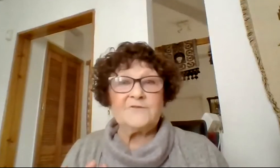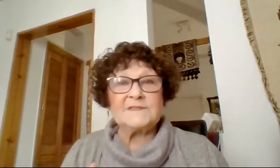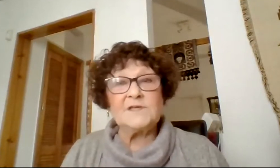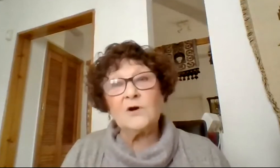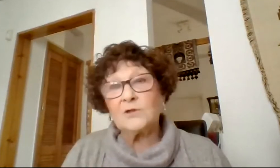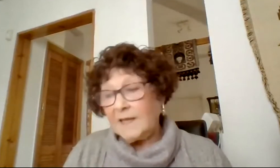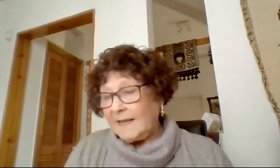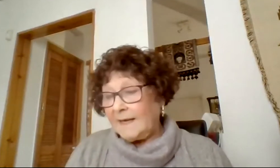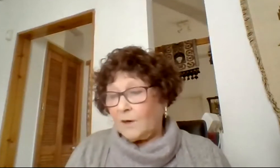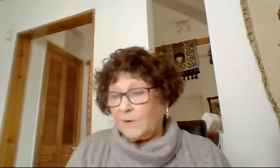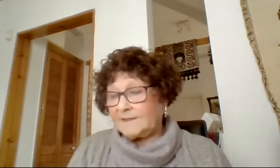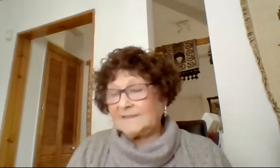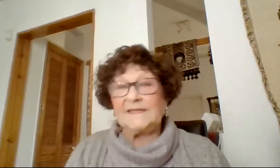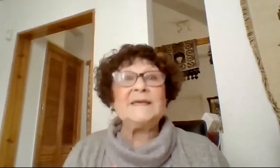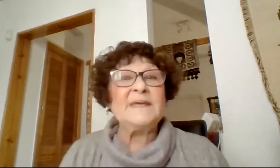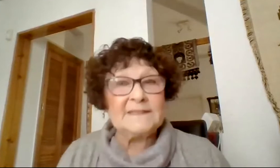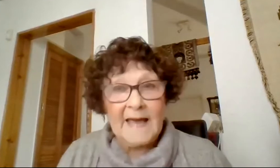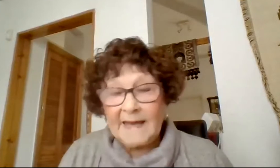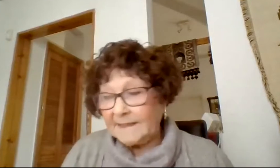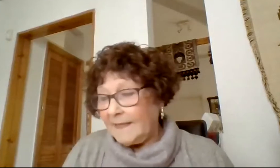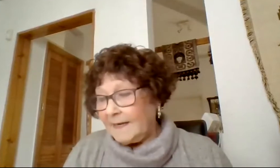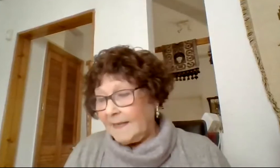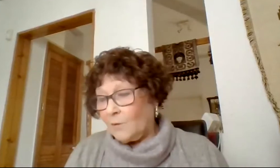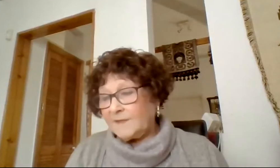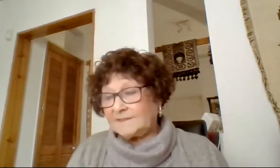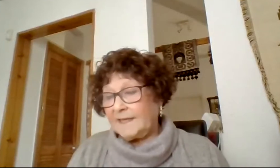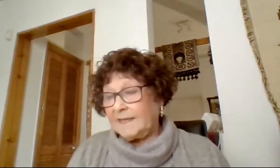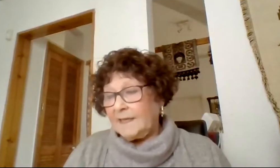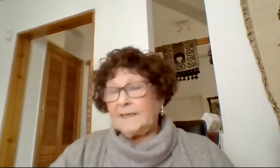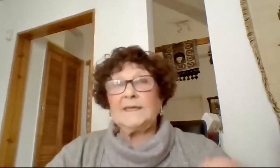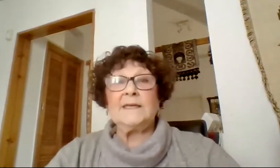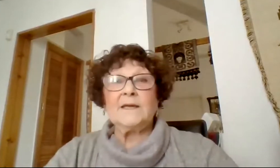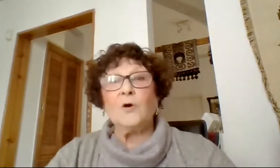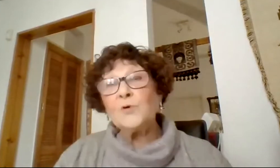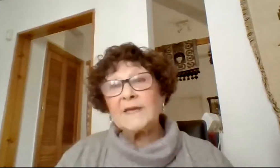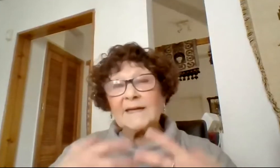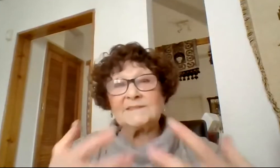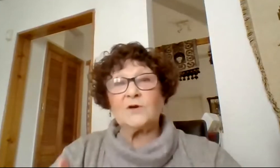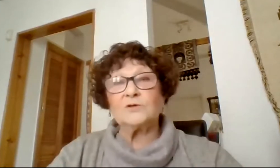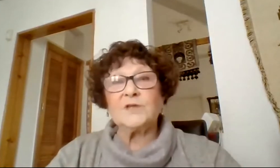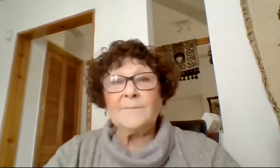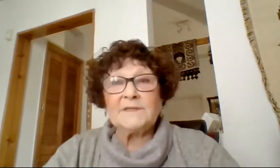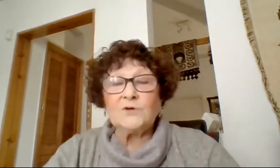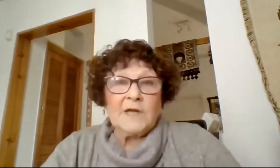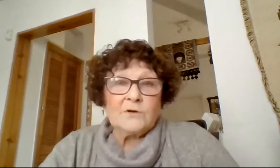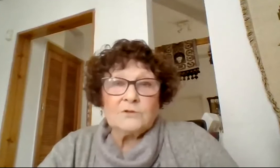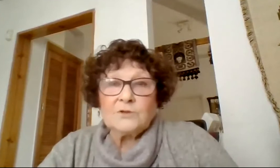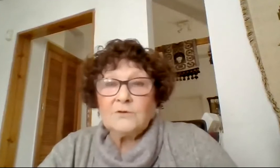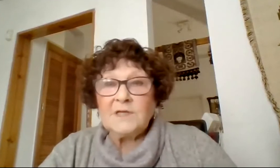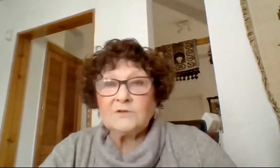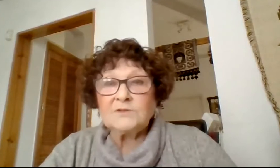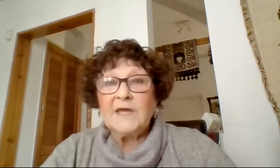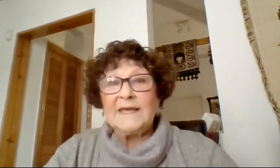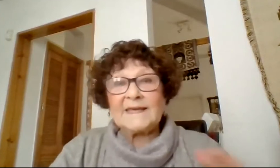hacer ficción, le cueste imitar, le cueste comunicarse con otras personas, con